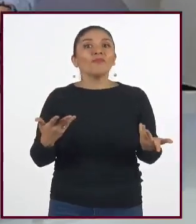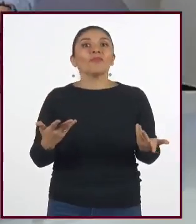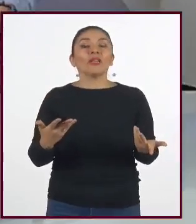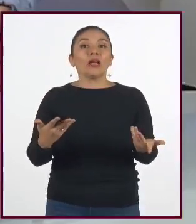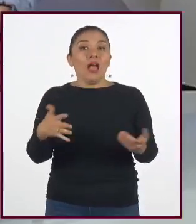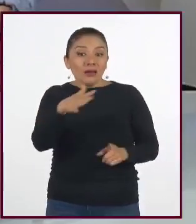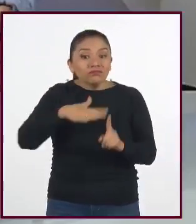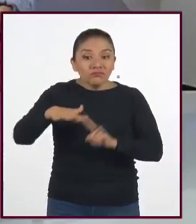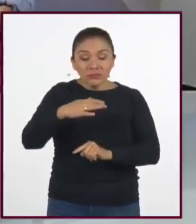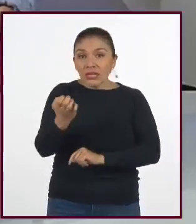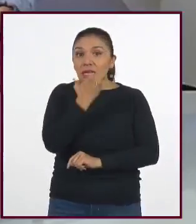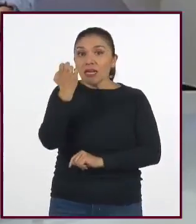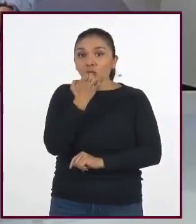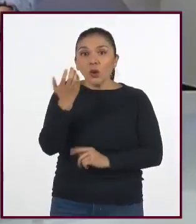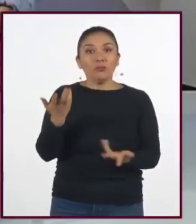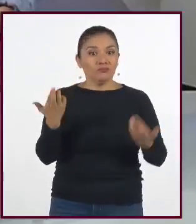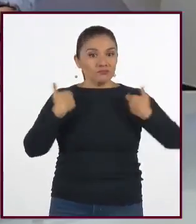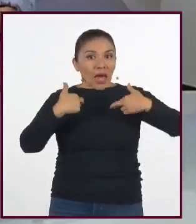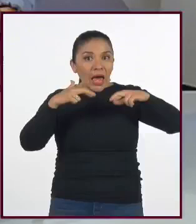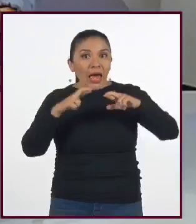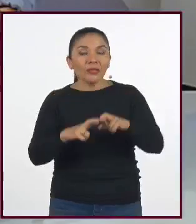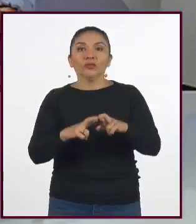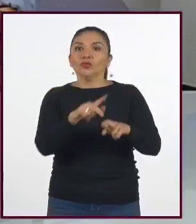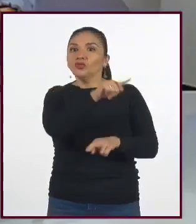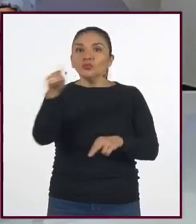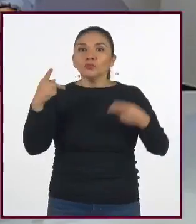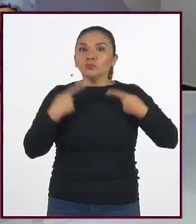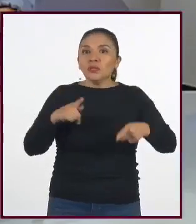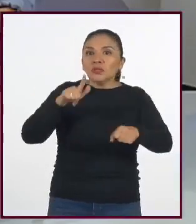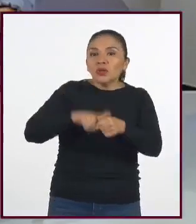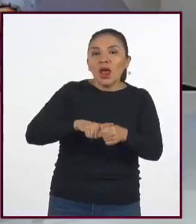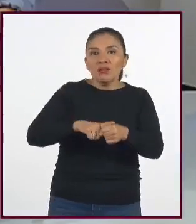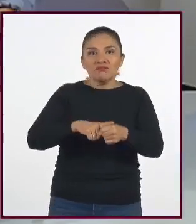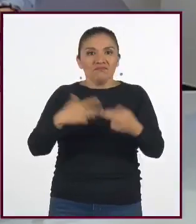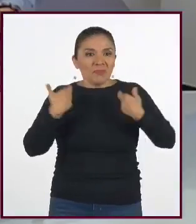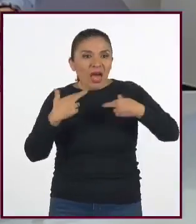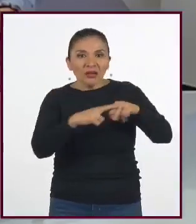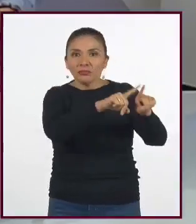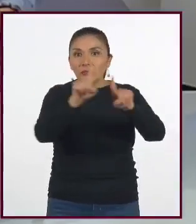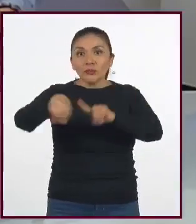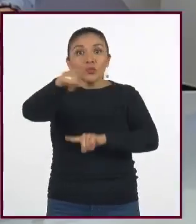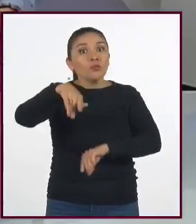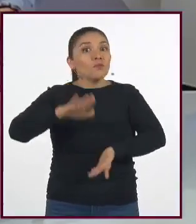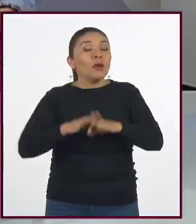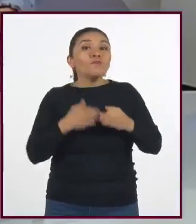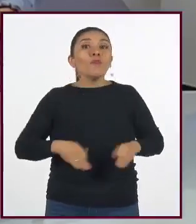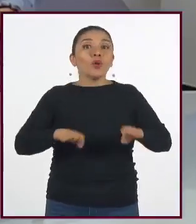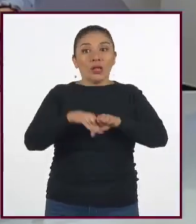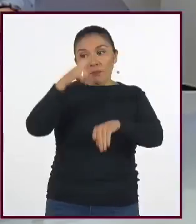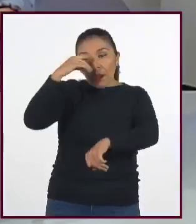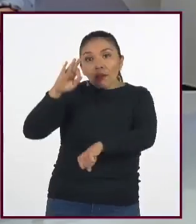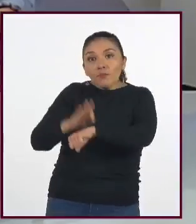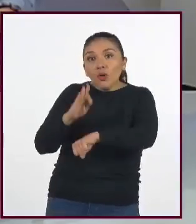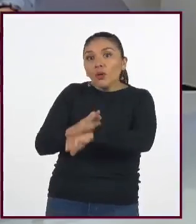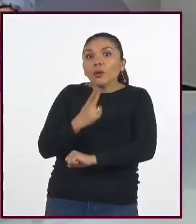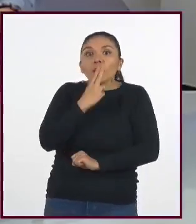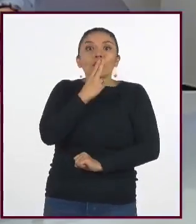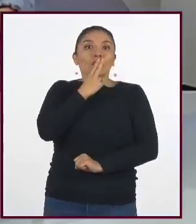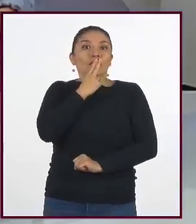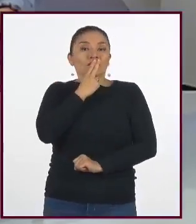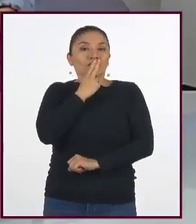entorno escolar, los profesores, el personal docente juega un rol importante en la protección, un